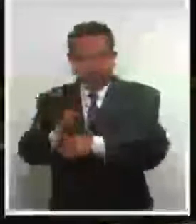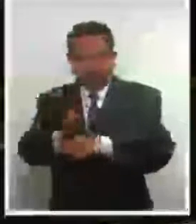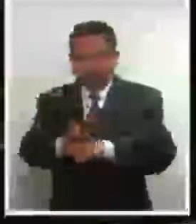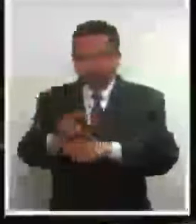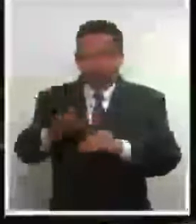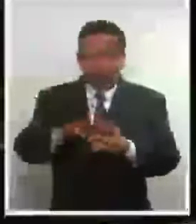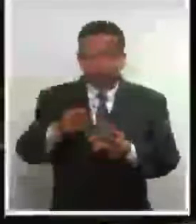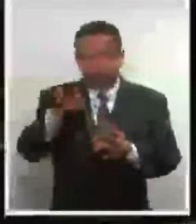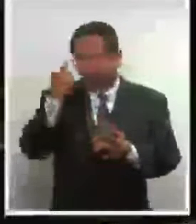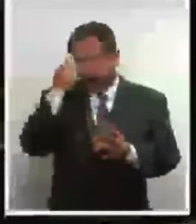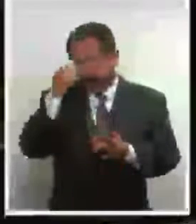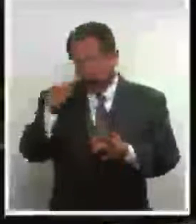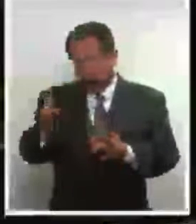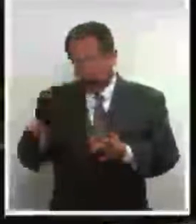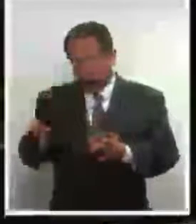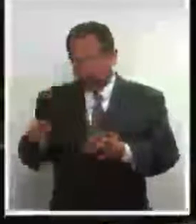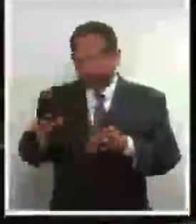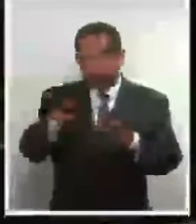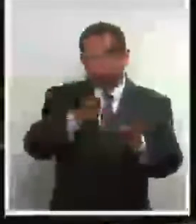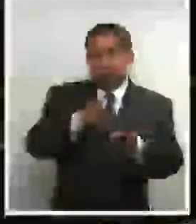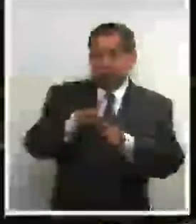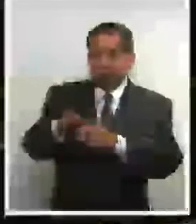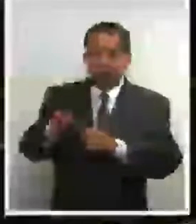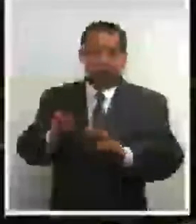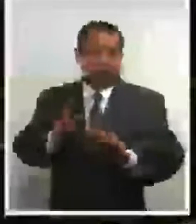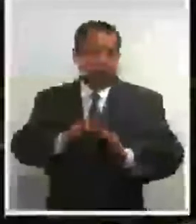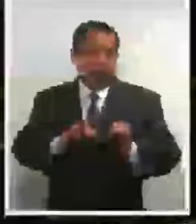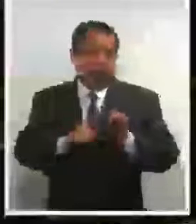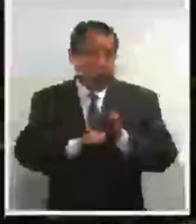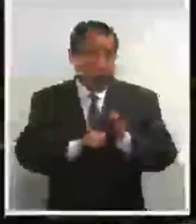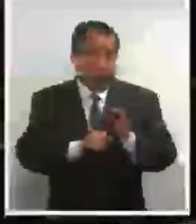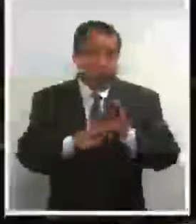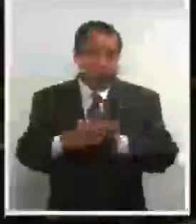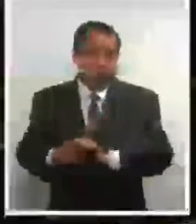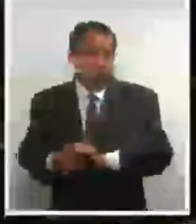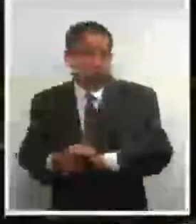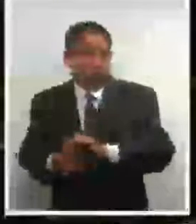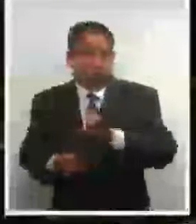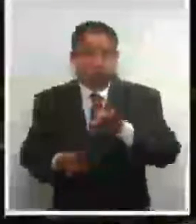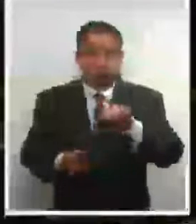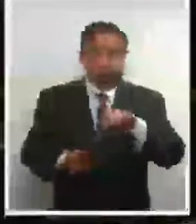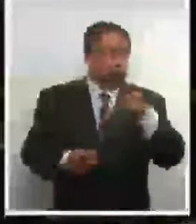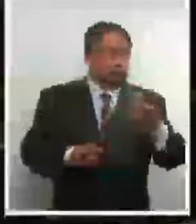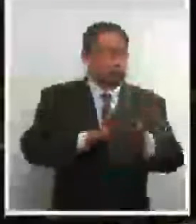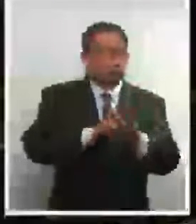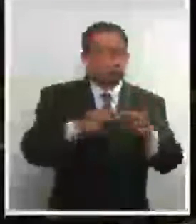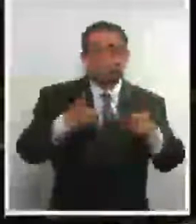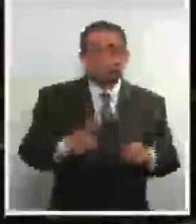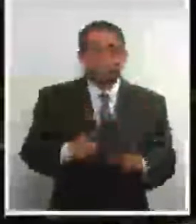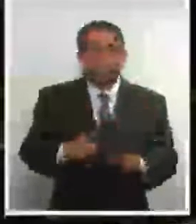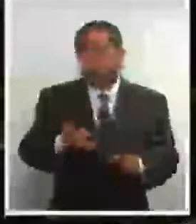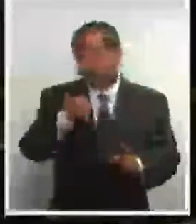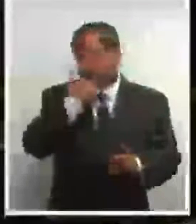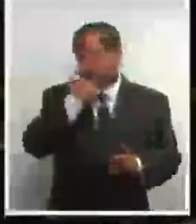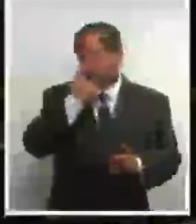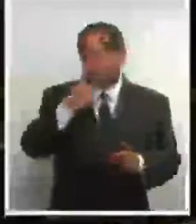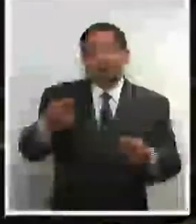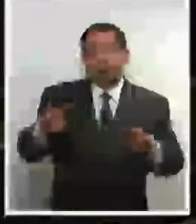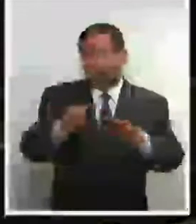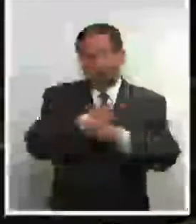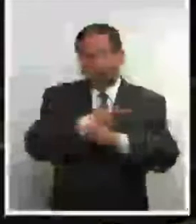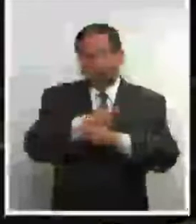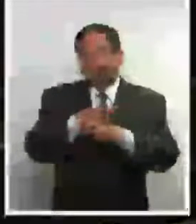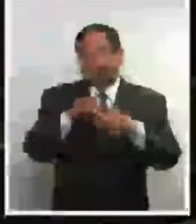una lógica y una orientación militar y no la orientación de los derechos humanos, están